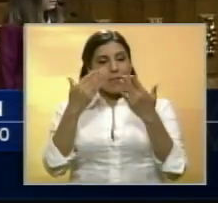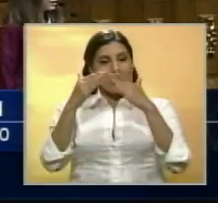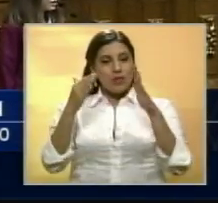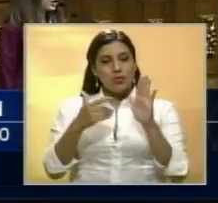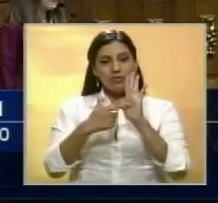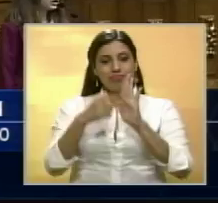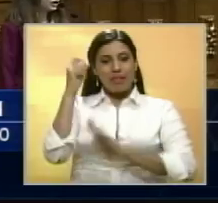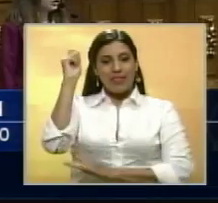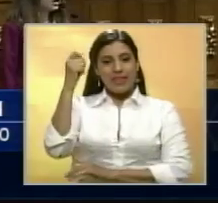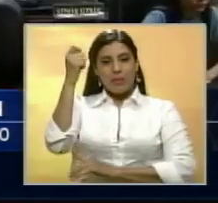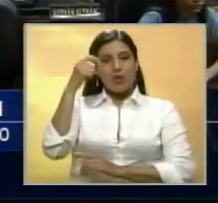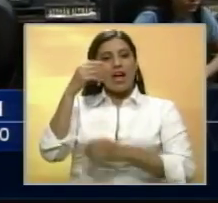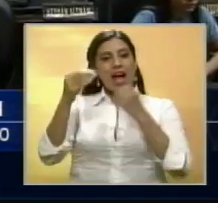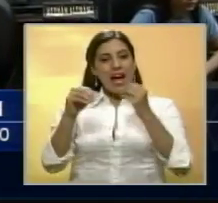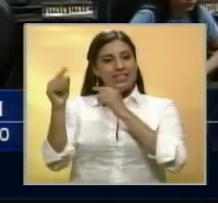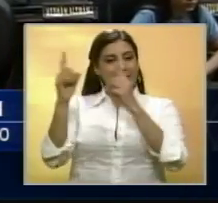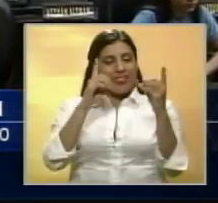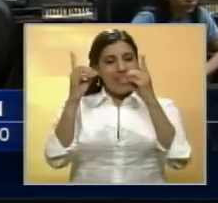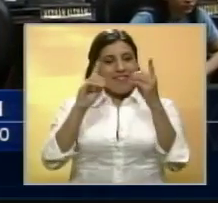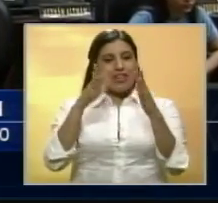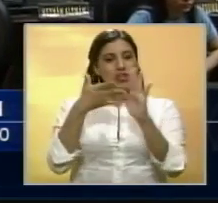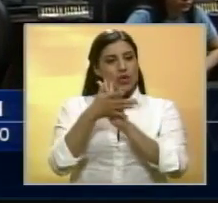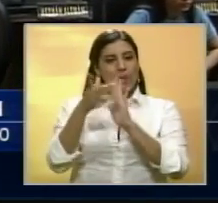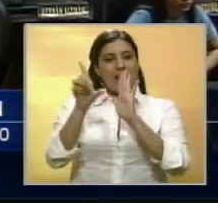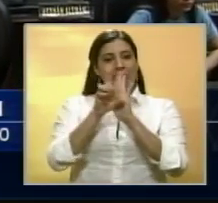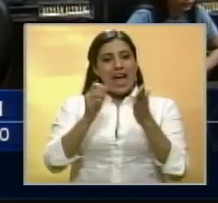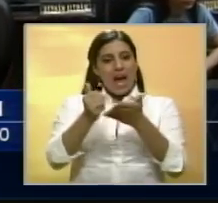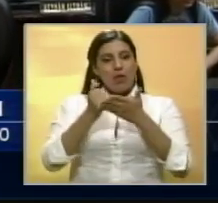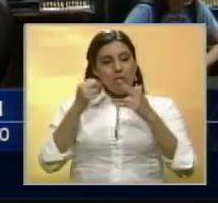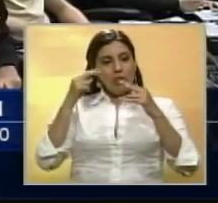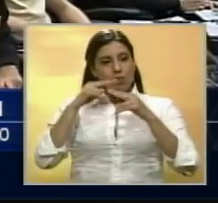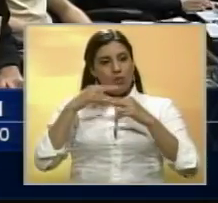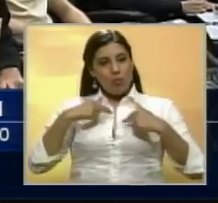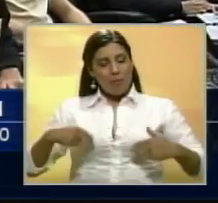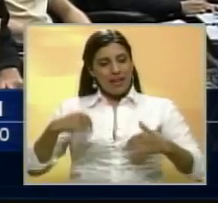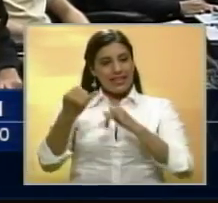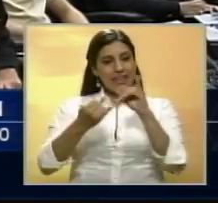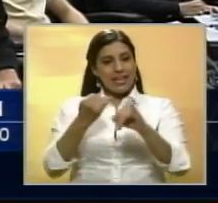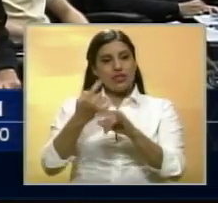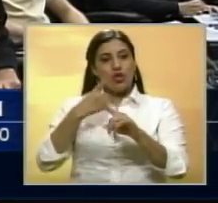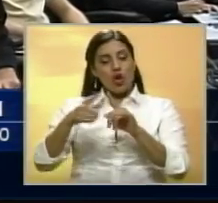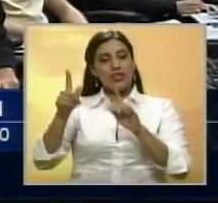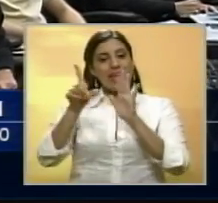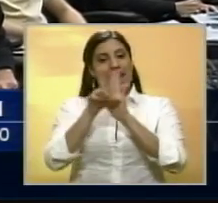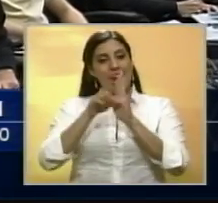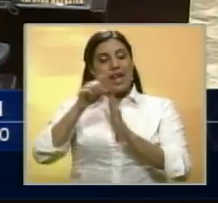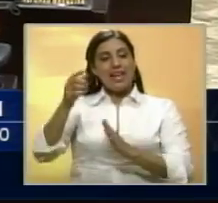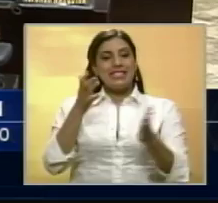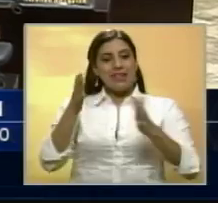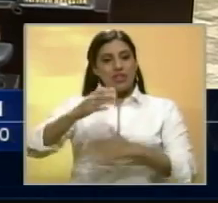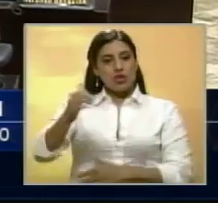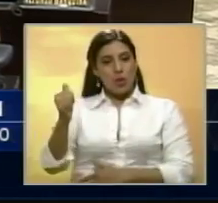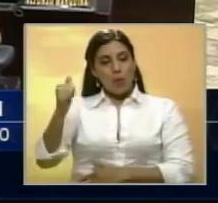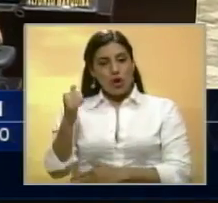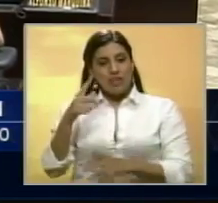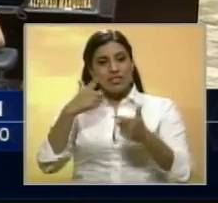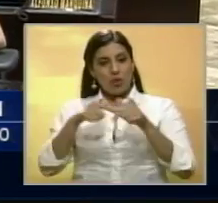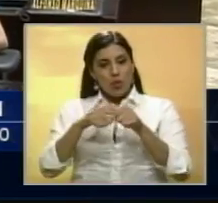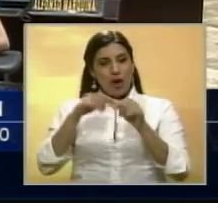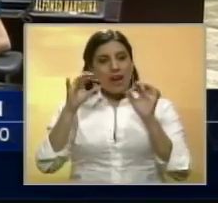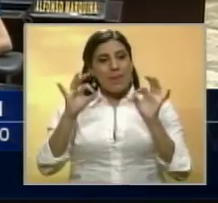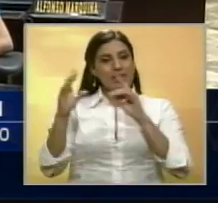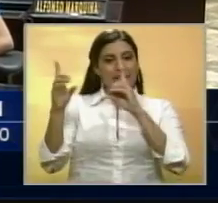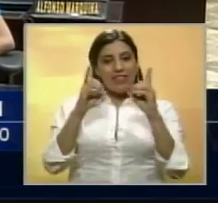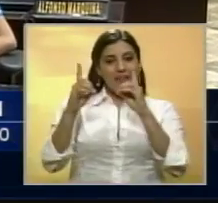estudiantil parlamentario donde realizan debates sobre la Ley de Ayuda Humanitaria Internacional y la Ley del Servicio de Policías en el hemiciclo de sesiones